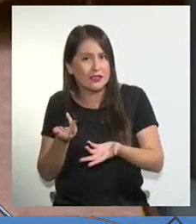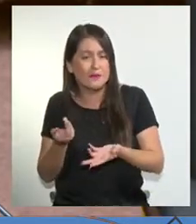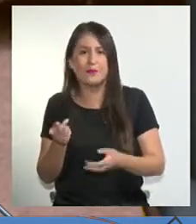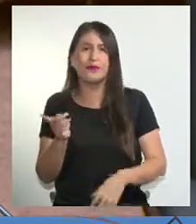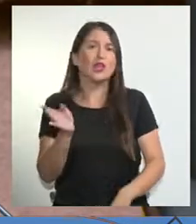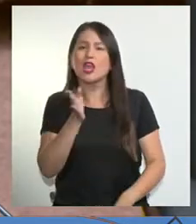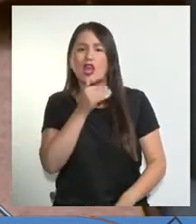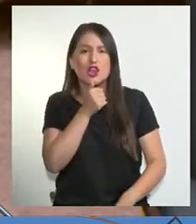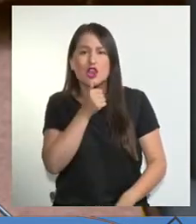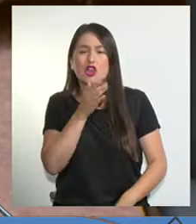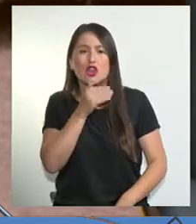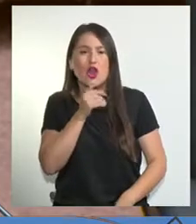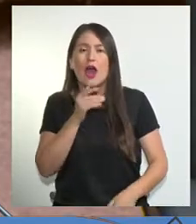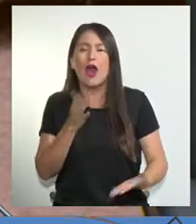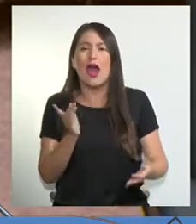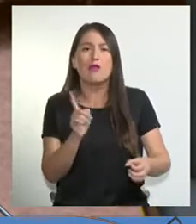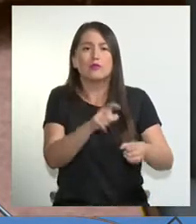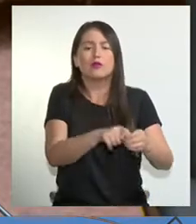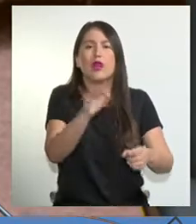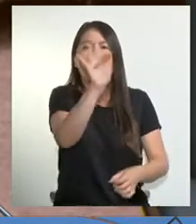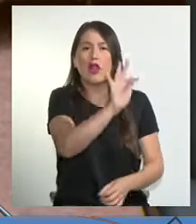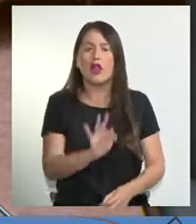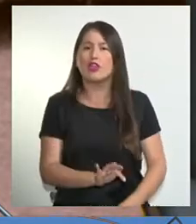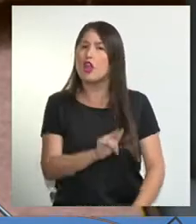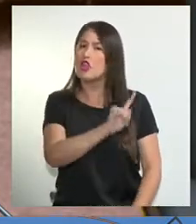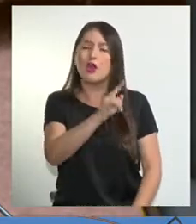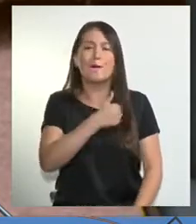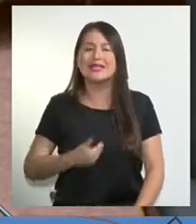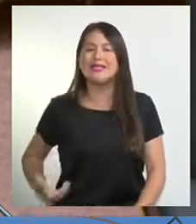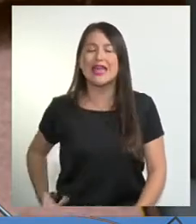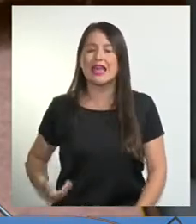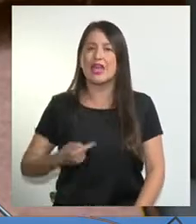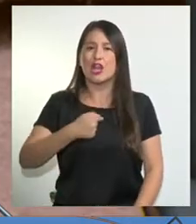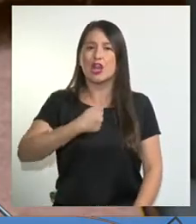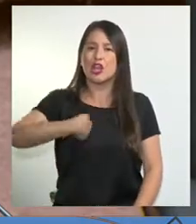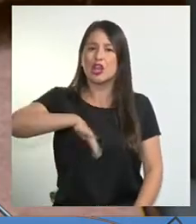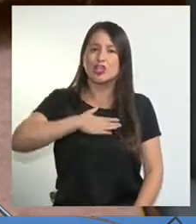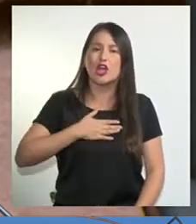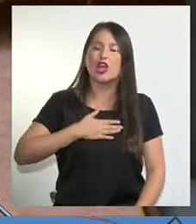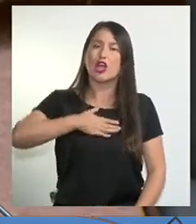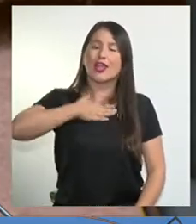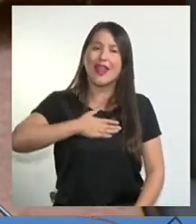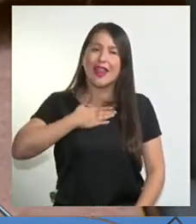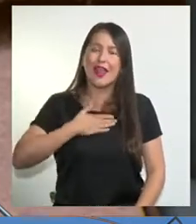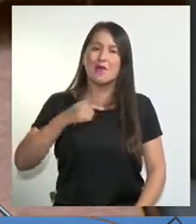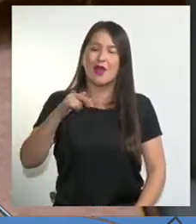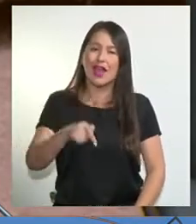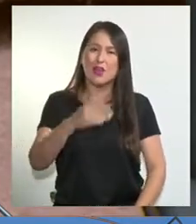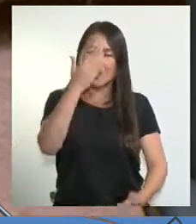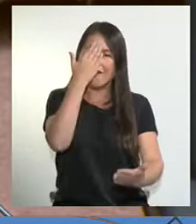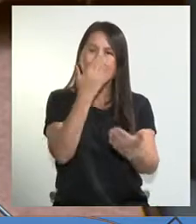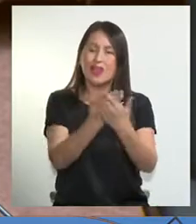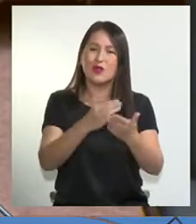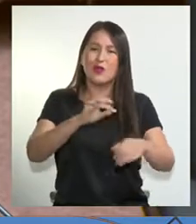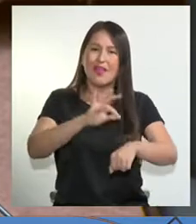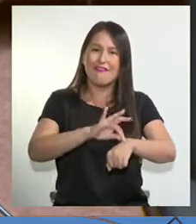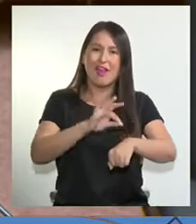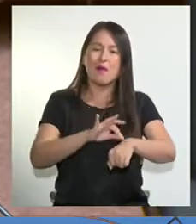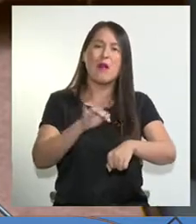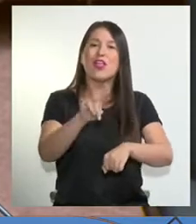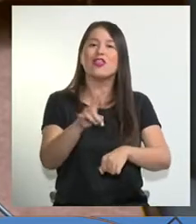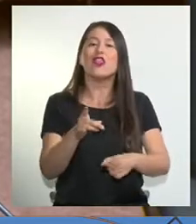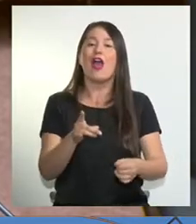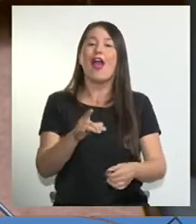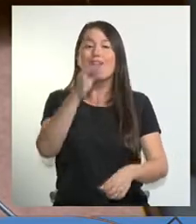están codificados en FONASA. No, presidenta, lo que nosotros queremos es que frente a una pandemia no se lucre con la salud de las